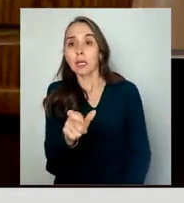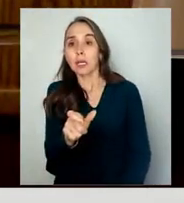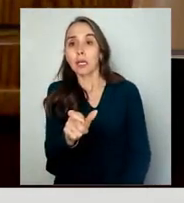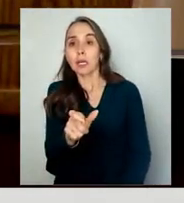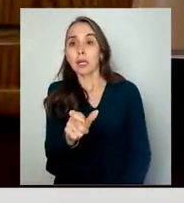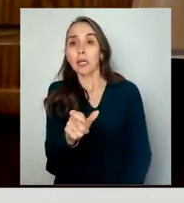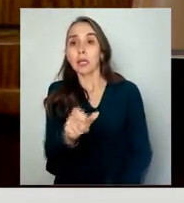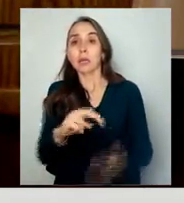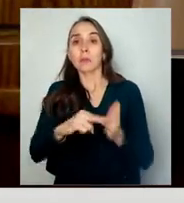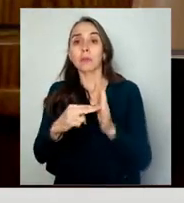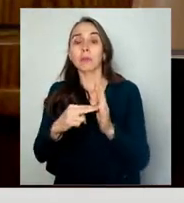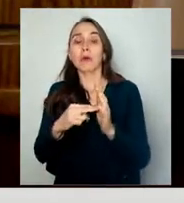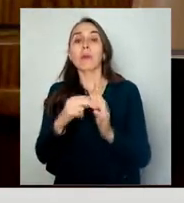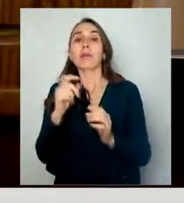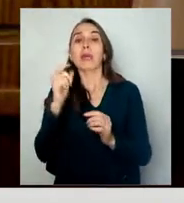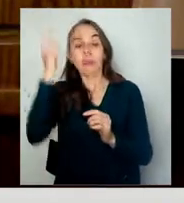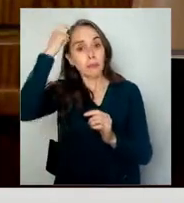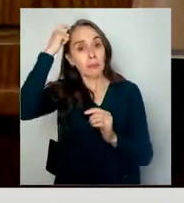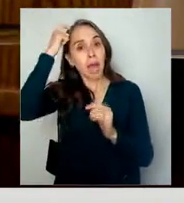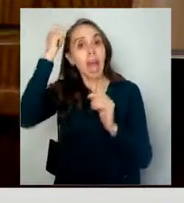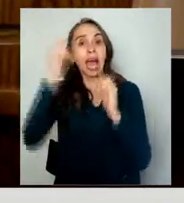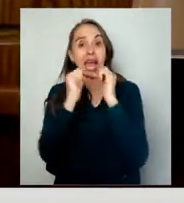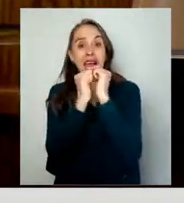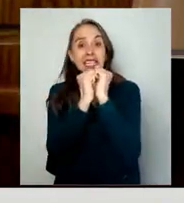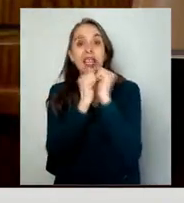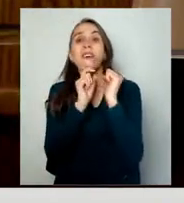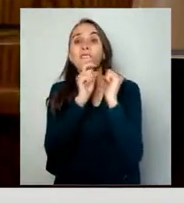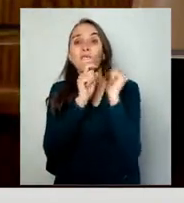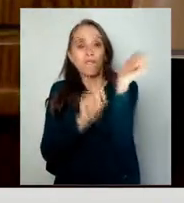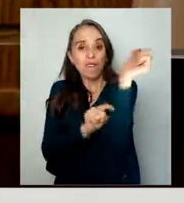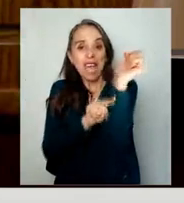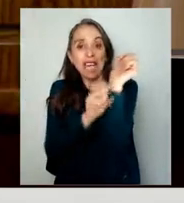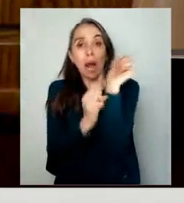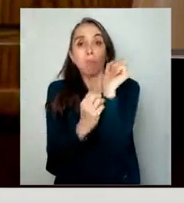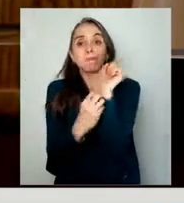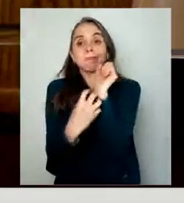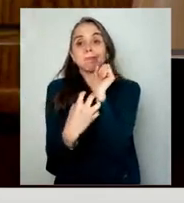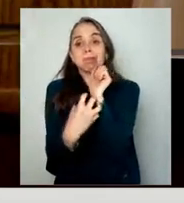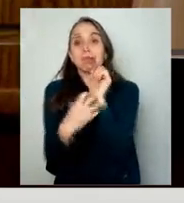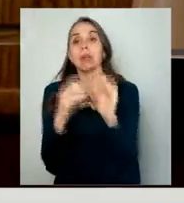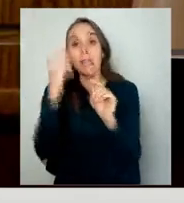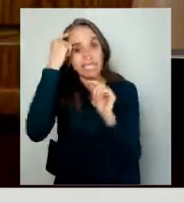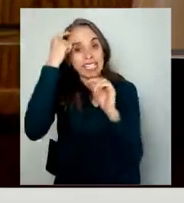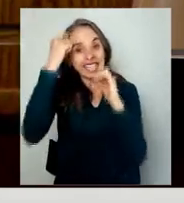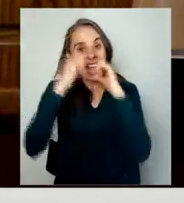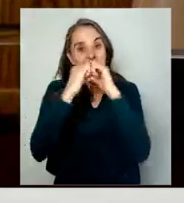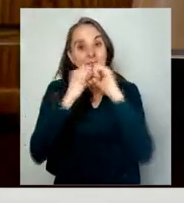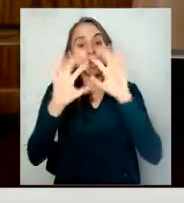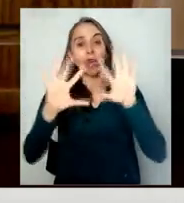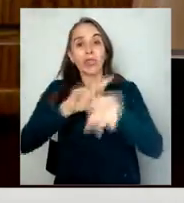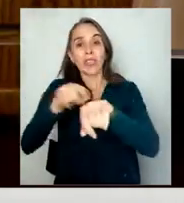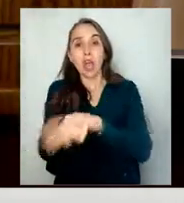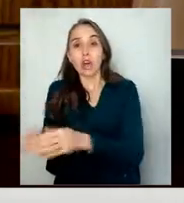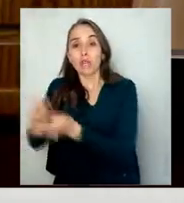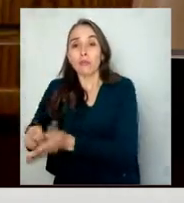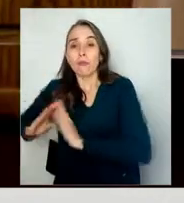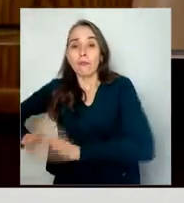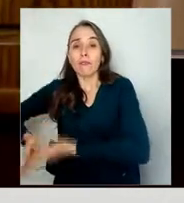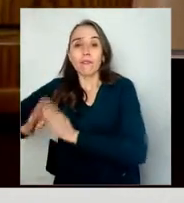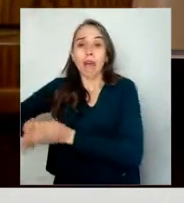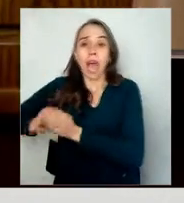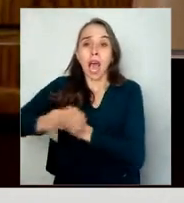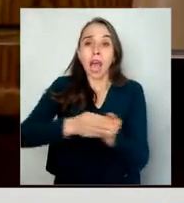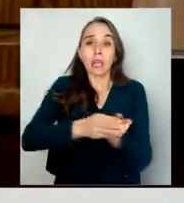vascular encefálico estuvo aproximadamente 10 horas arriba una barcaza venía